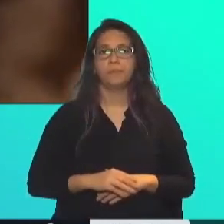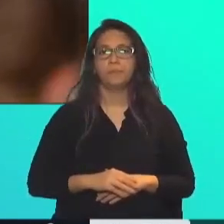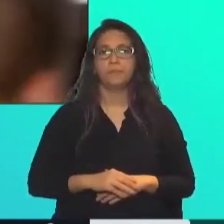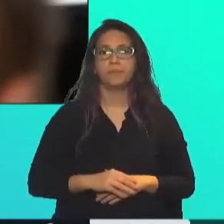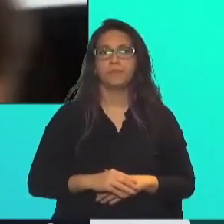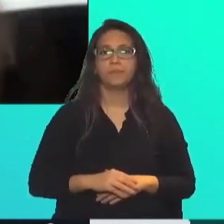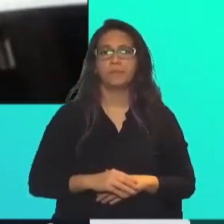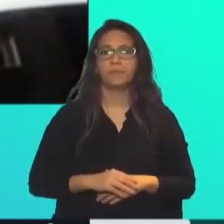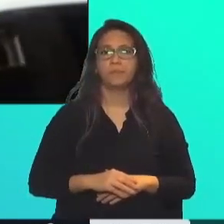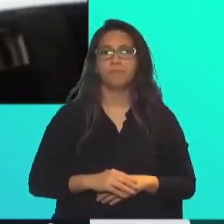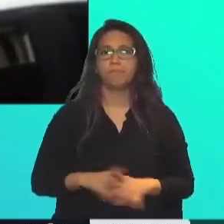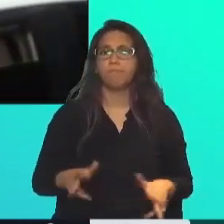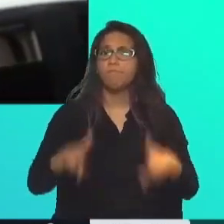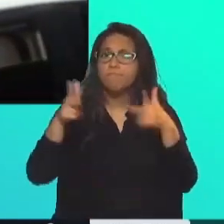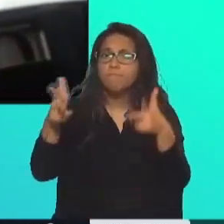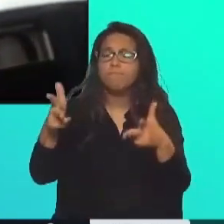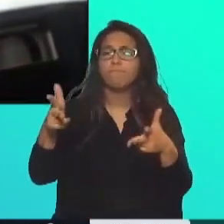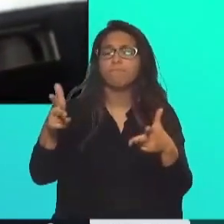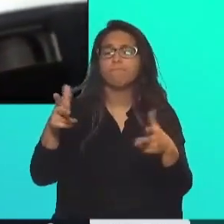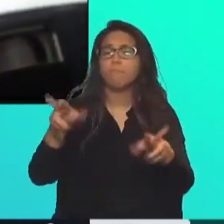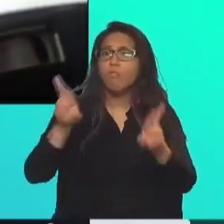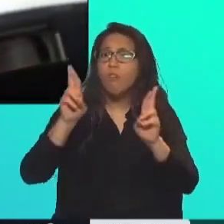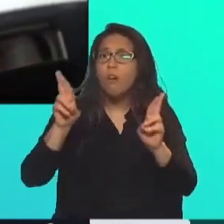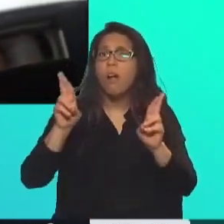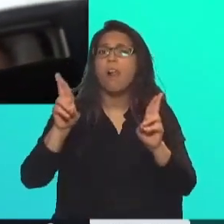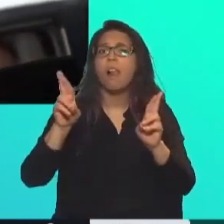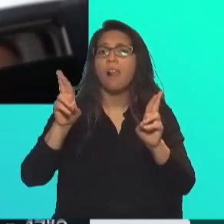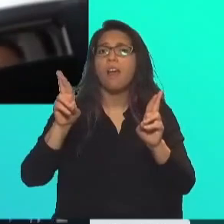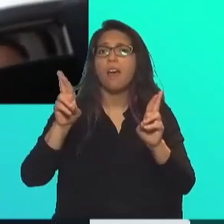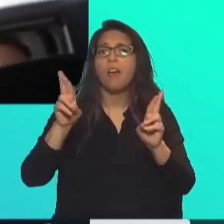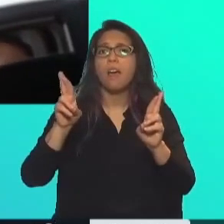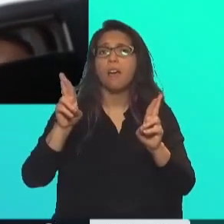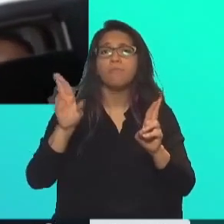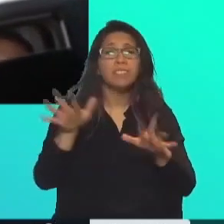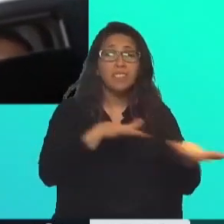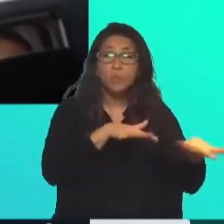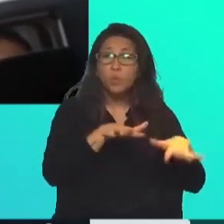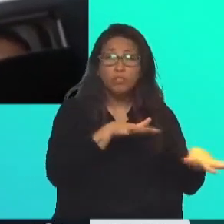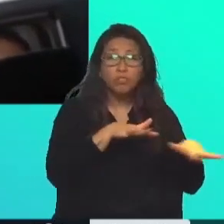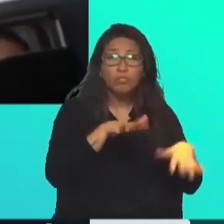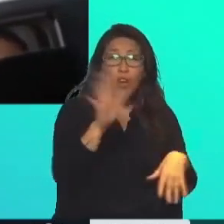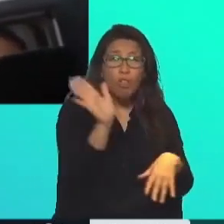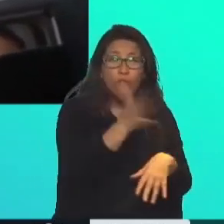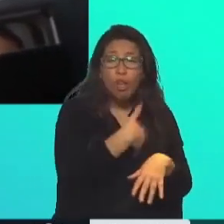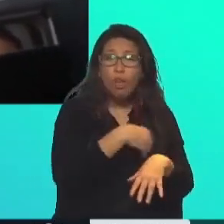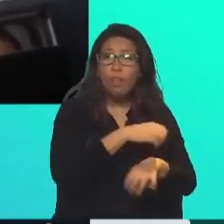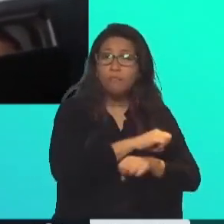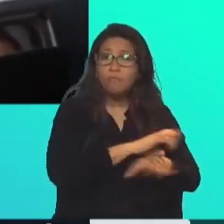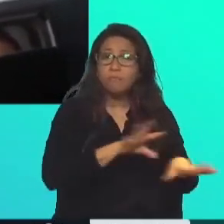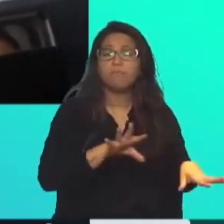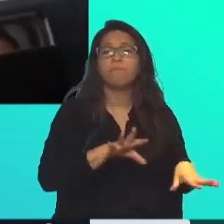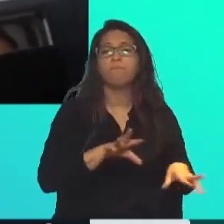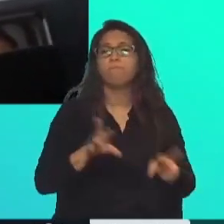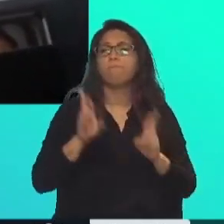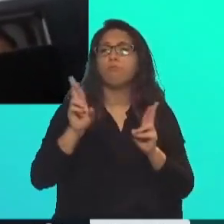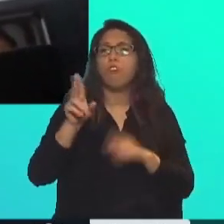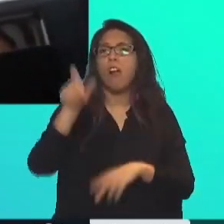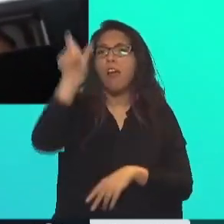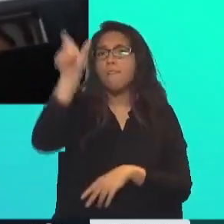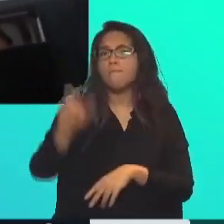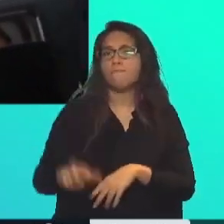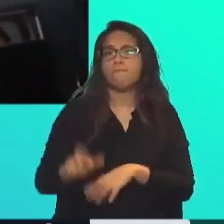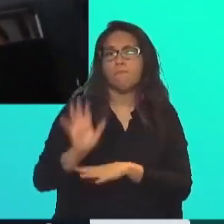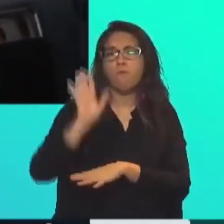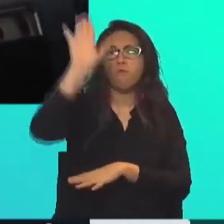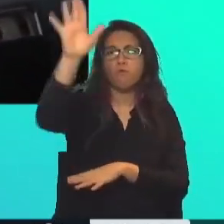declarándole y deseándole que todo esto no impida el ímpetu